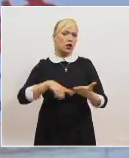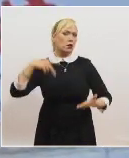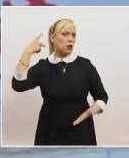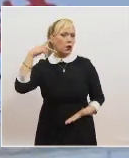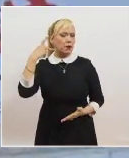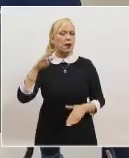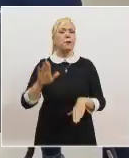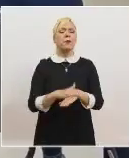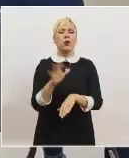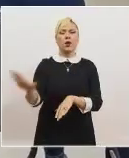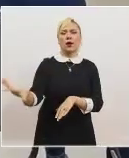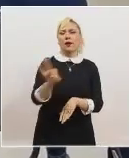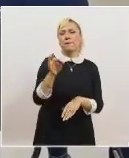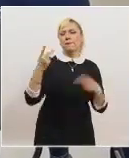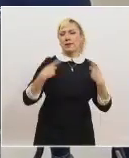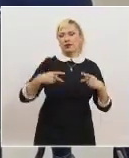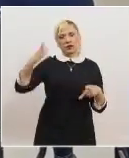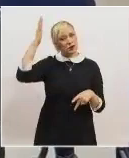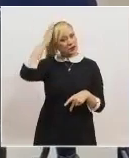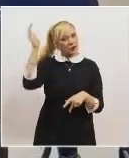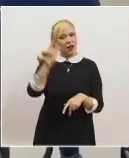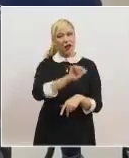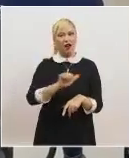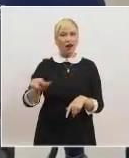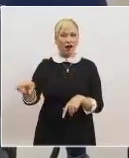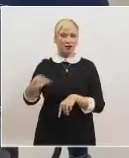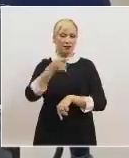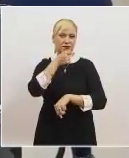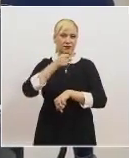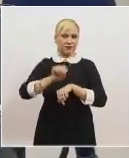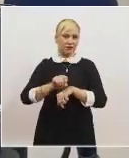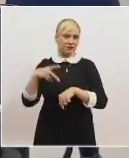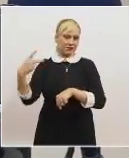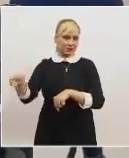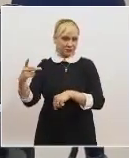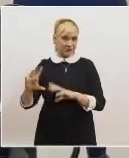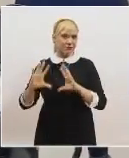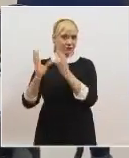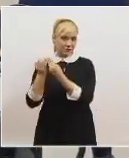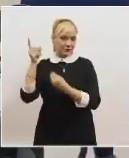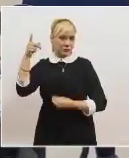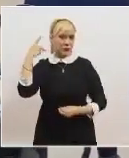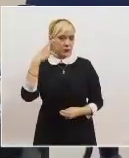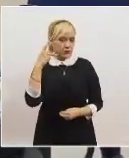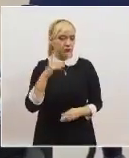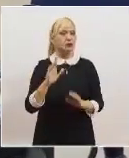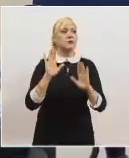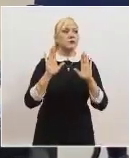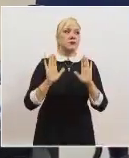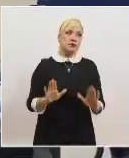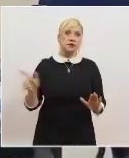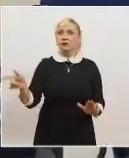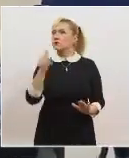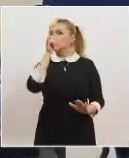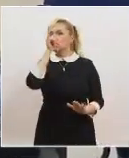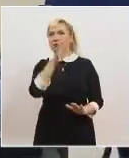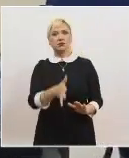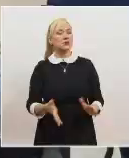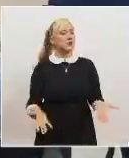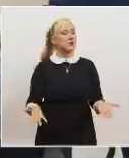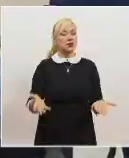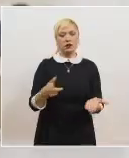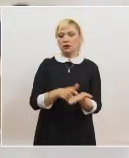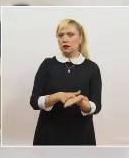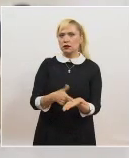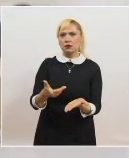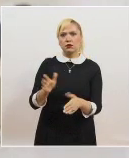cual se designó a la persona titular de la Secretaría Ejecutiva de dicho instituto local. En el caso, fue impugnada la confirmación que